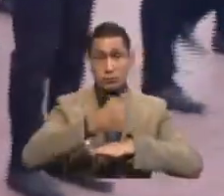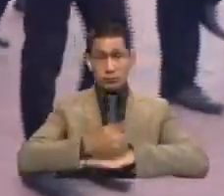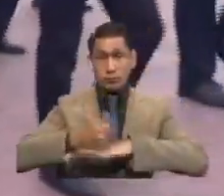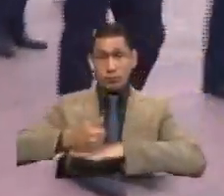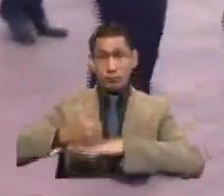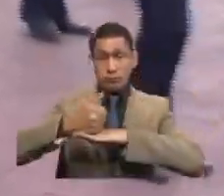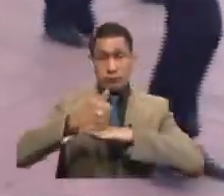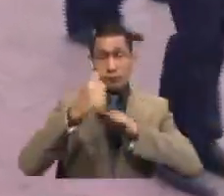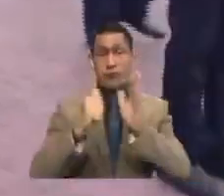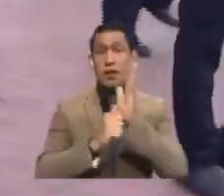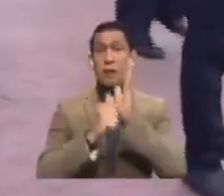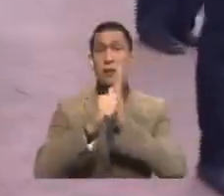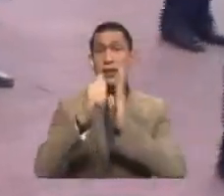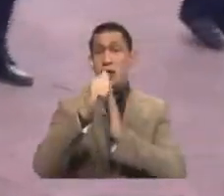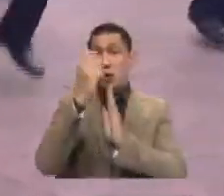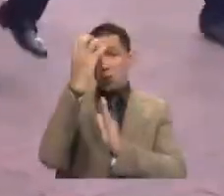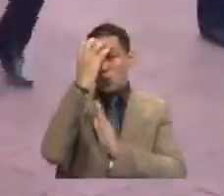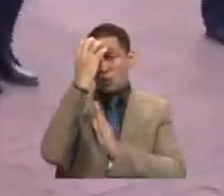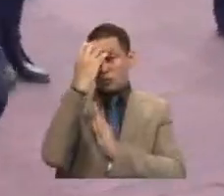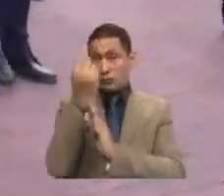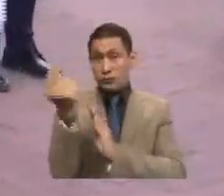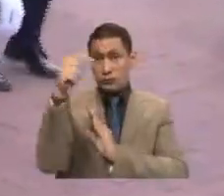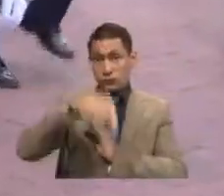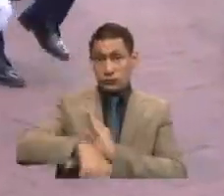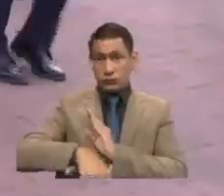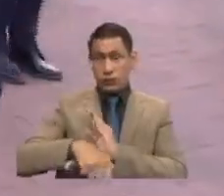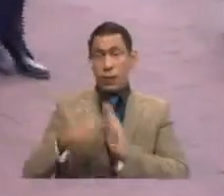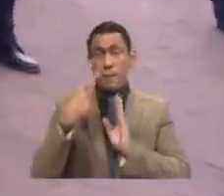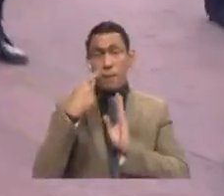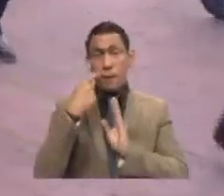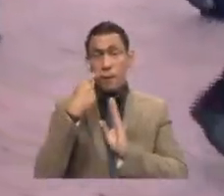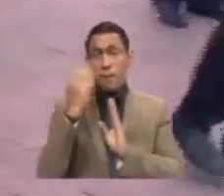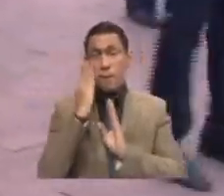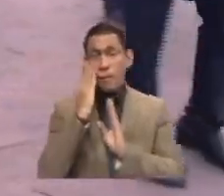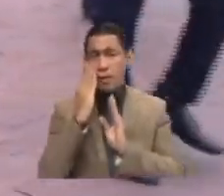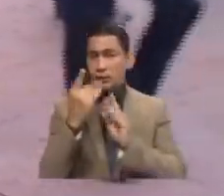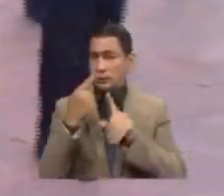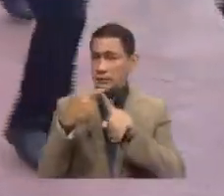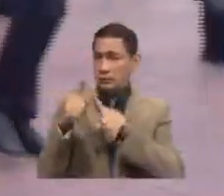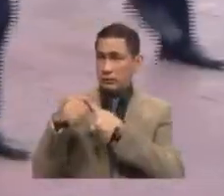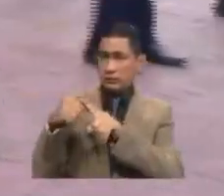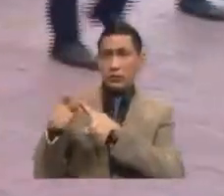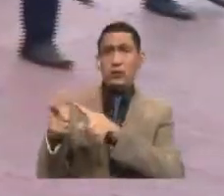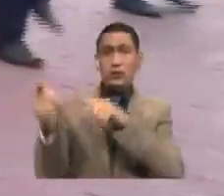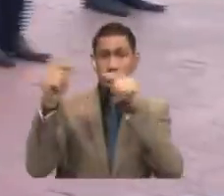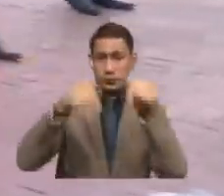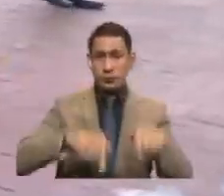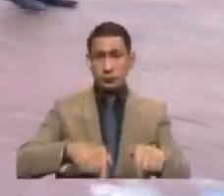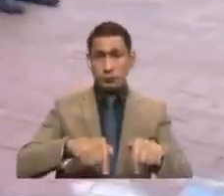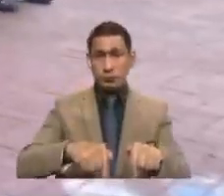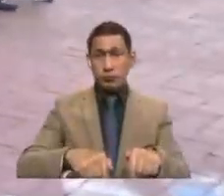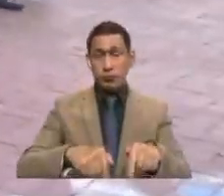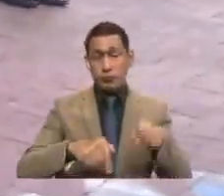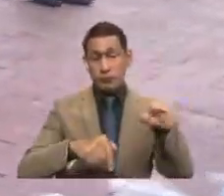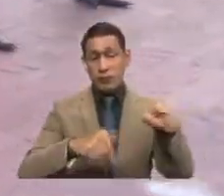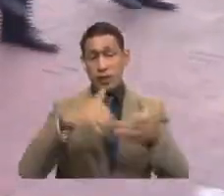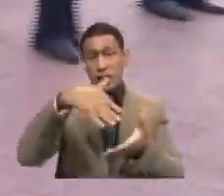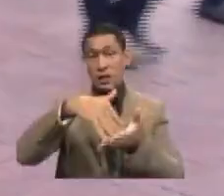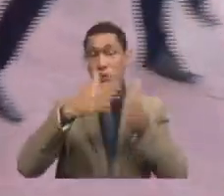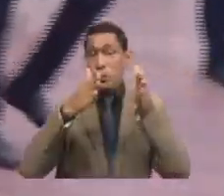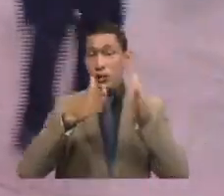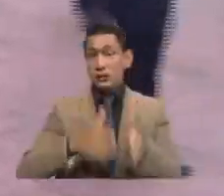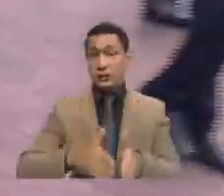del Ministerio de Educación, además con padres de familia y los alumnos de tercero de bachillerato, en este caso de